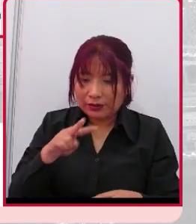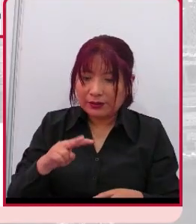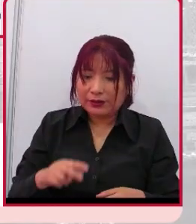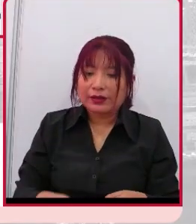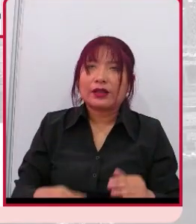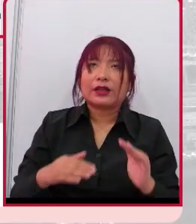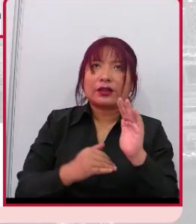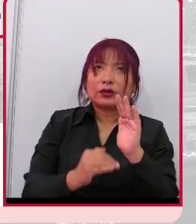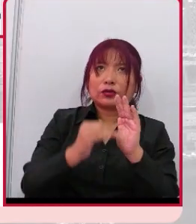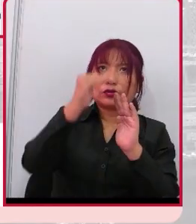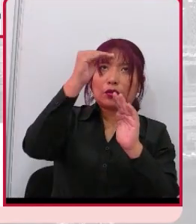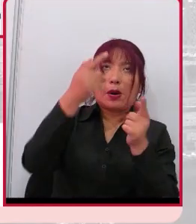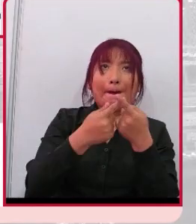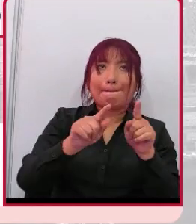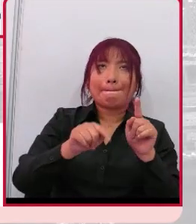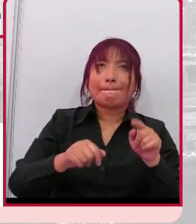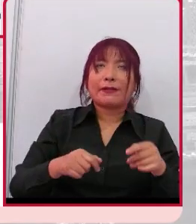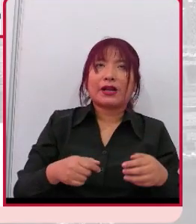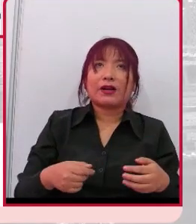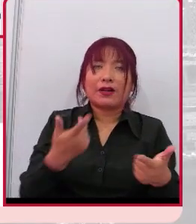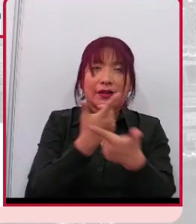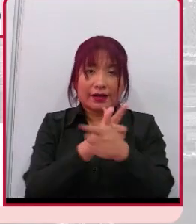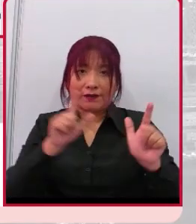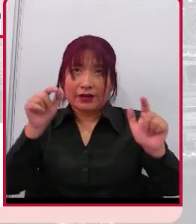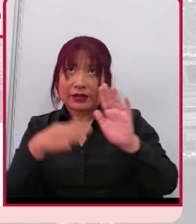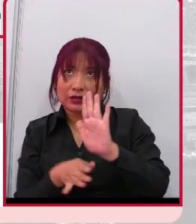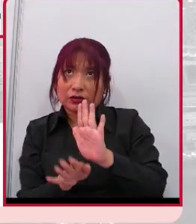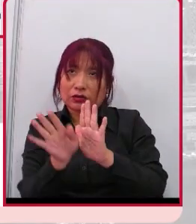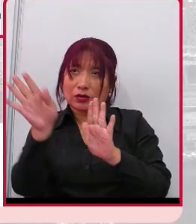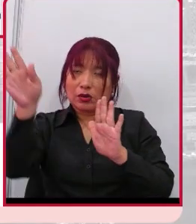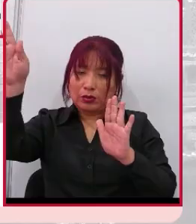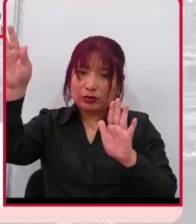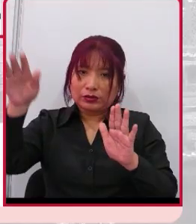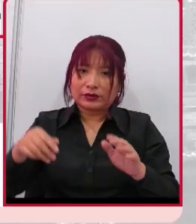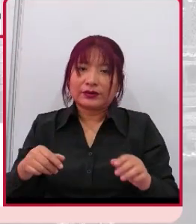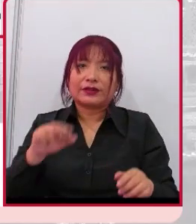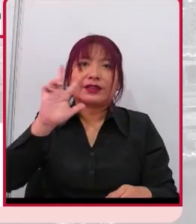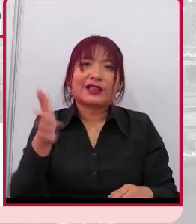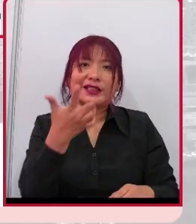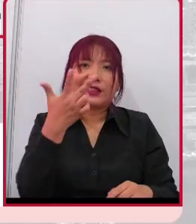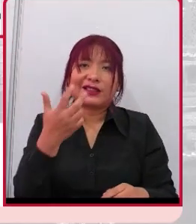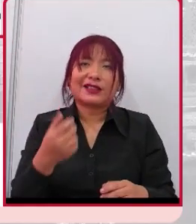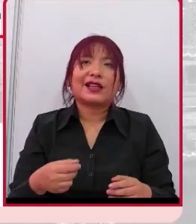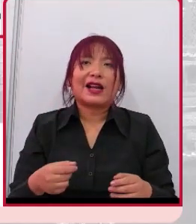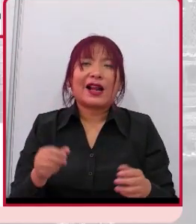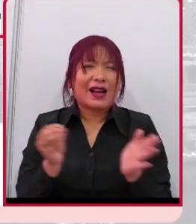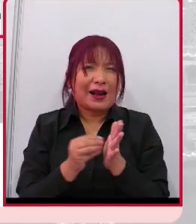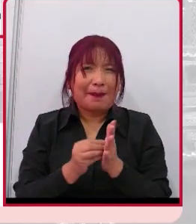el grado de liberación de la muestra número 3, la muestra más compleja, tenía solo